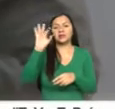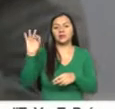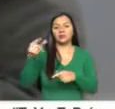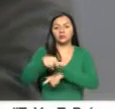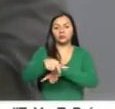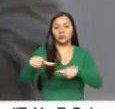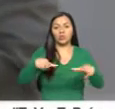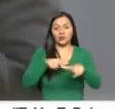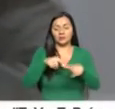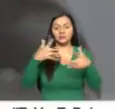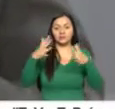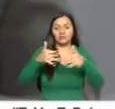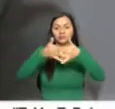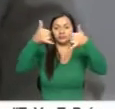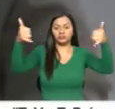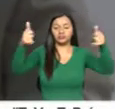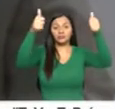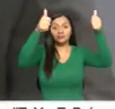ya estamos en